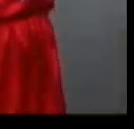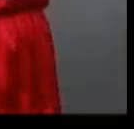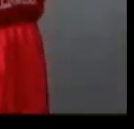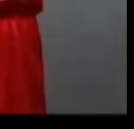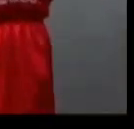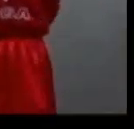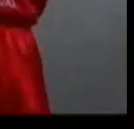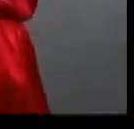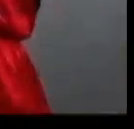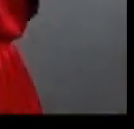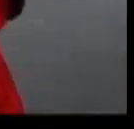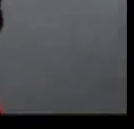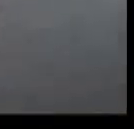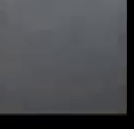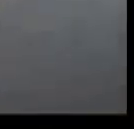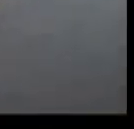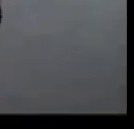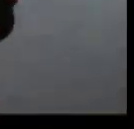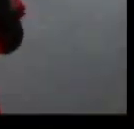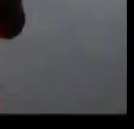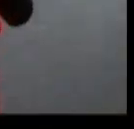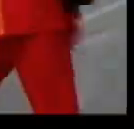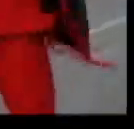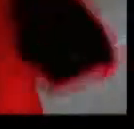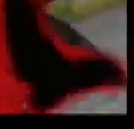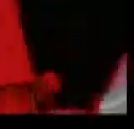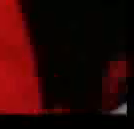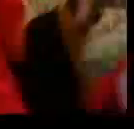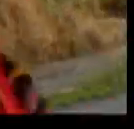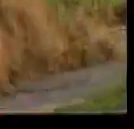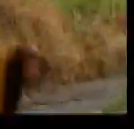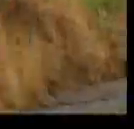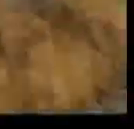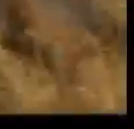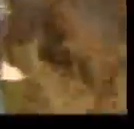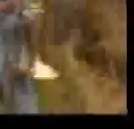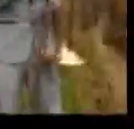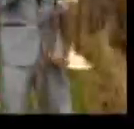mixtura cultural que enamora a propios y extraños.